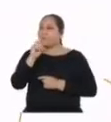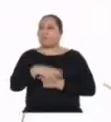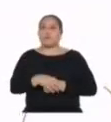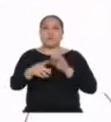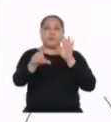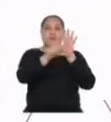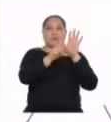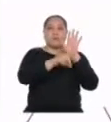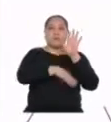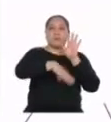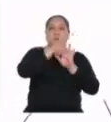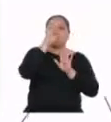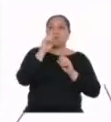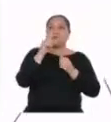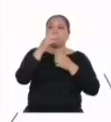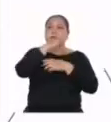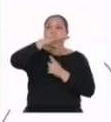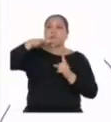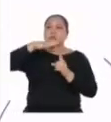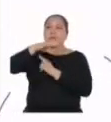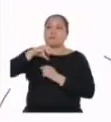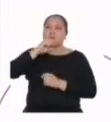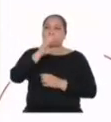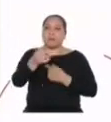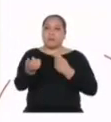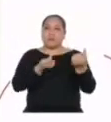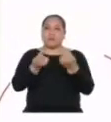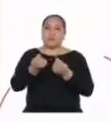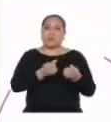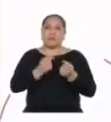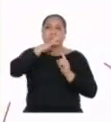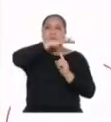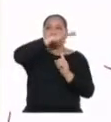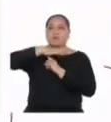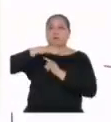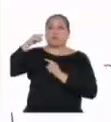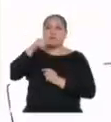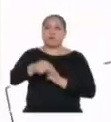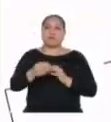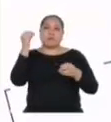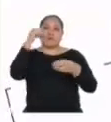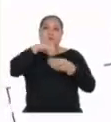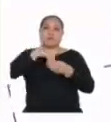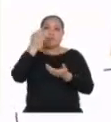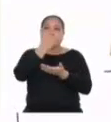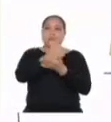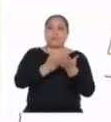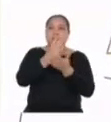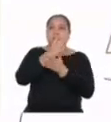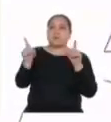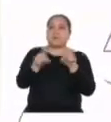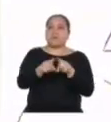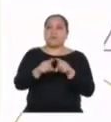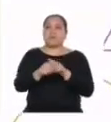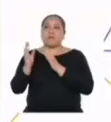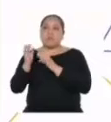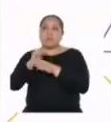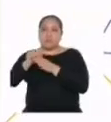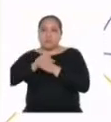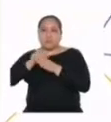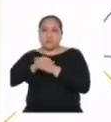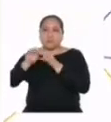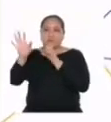La Ley General del Ambiente dice que la gestión del ambiente y de sus componentes, así como el ejercicio